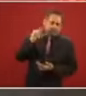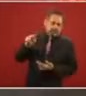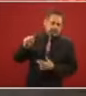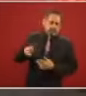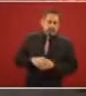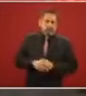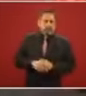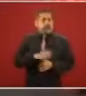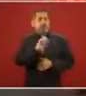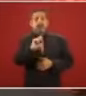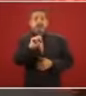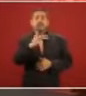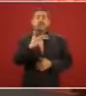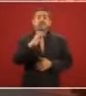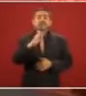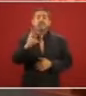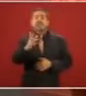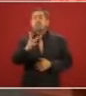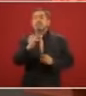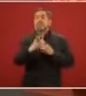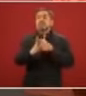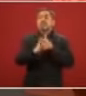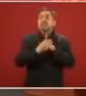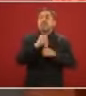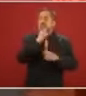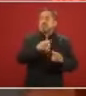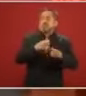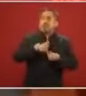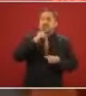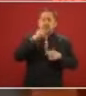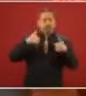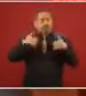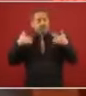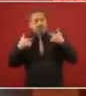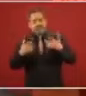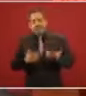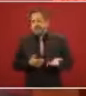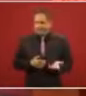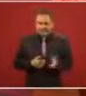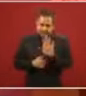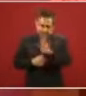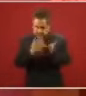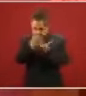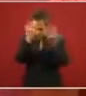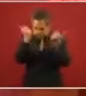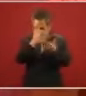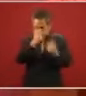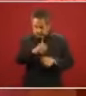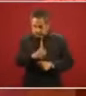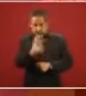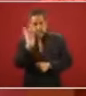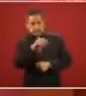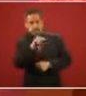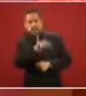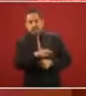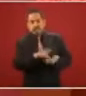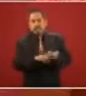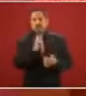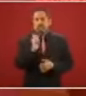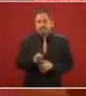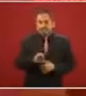Hacienda no me da la autorización. Pero no sé si sea este el caso.